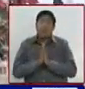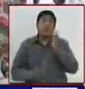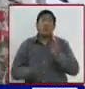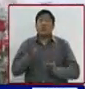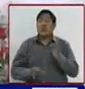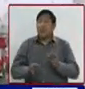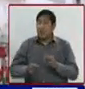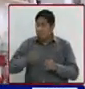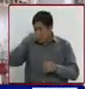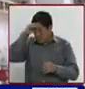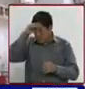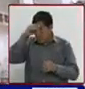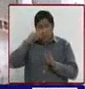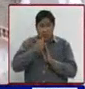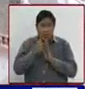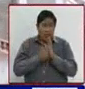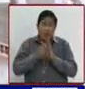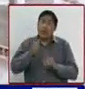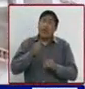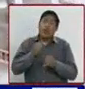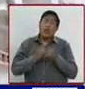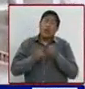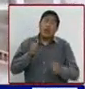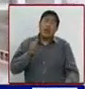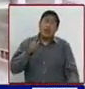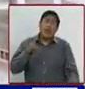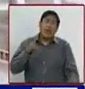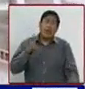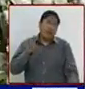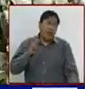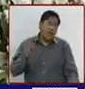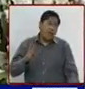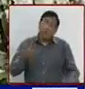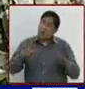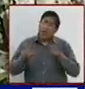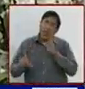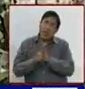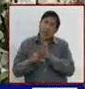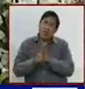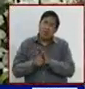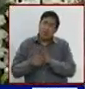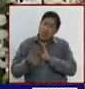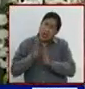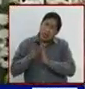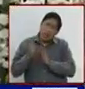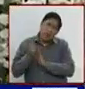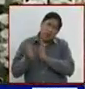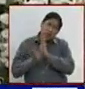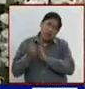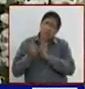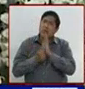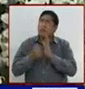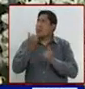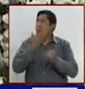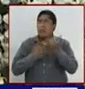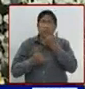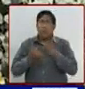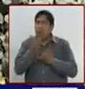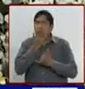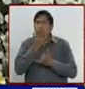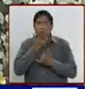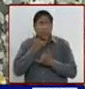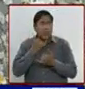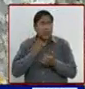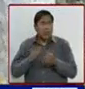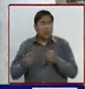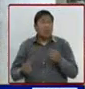apellido Álvarez, levantamos acciones ya legales, ya... estamos contando con nuestro abogado y hemos ya levantado denuncias